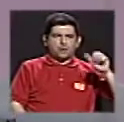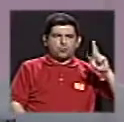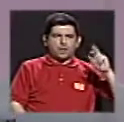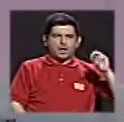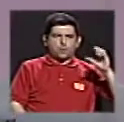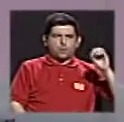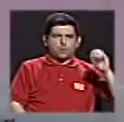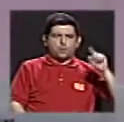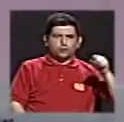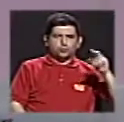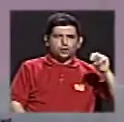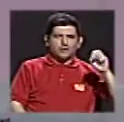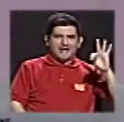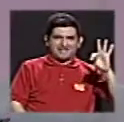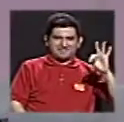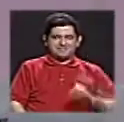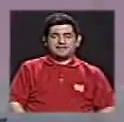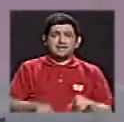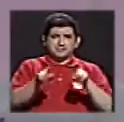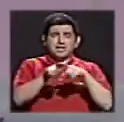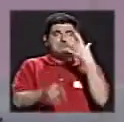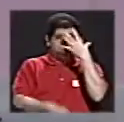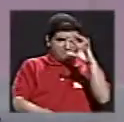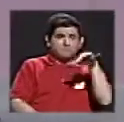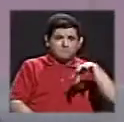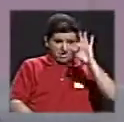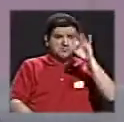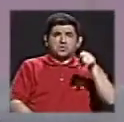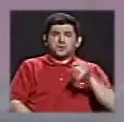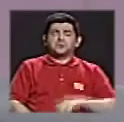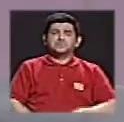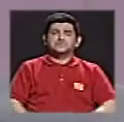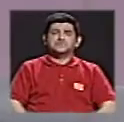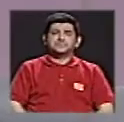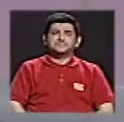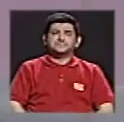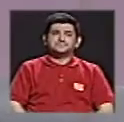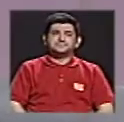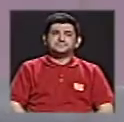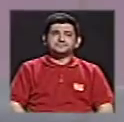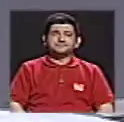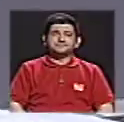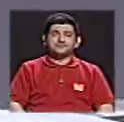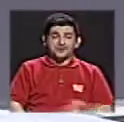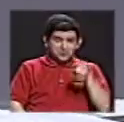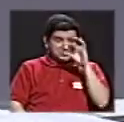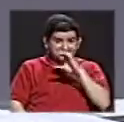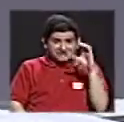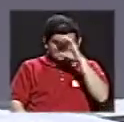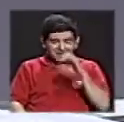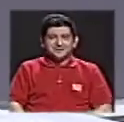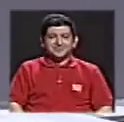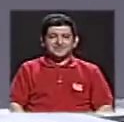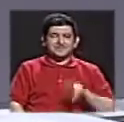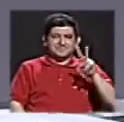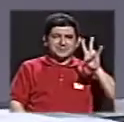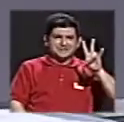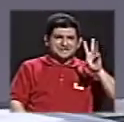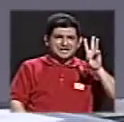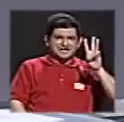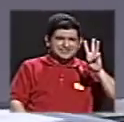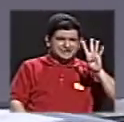www.fincaguarumo.net, perdón. Bueno, también estamos en Facebook. Okay. Bueno, ahí las vamos a buscar. 2764,